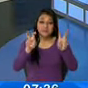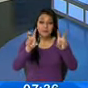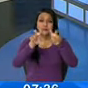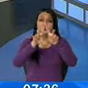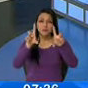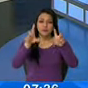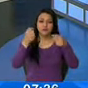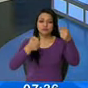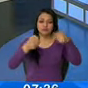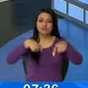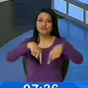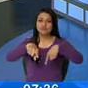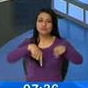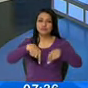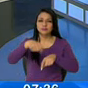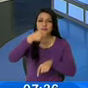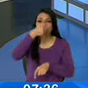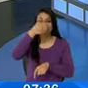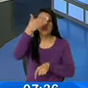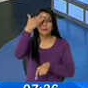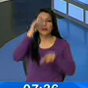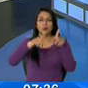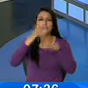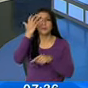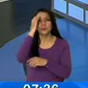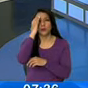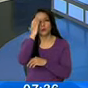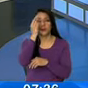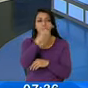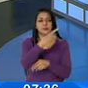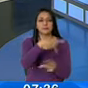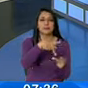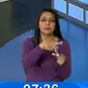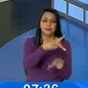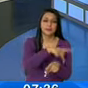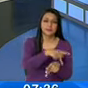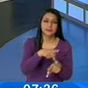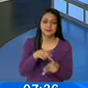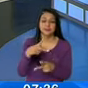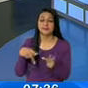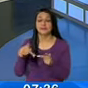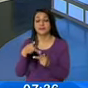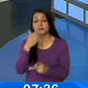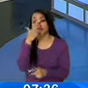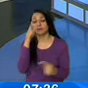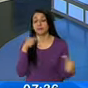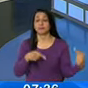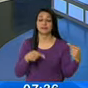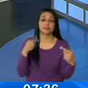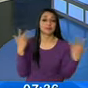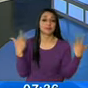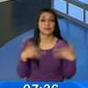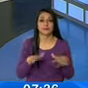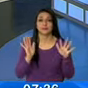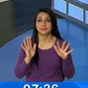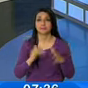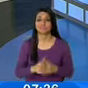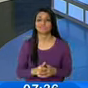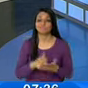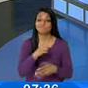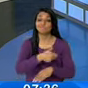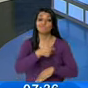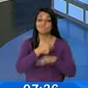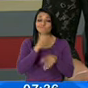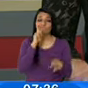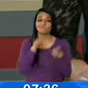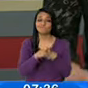sirven la vía Aloha Santo Domingo. El ping-pong de la prefectura de Pichincha a la prefectura de Santo Domingo, de ida y vuelta. Las autoridades aún no se